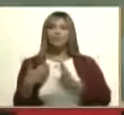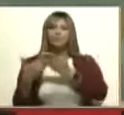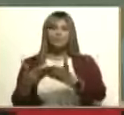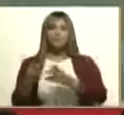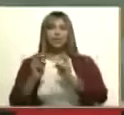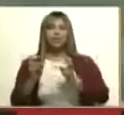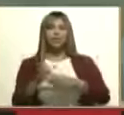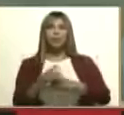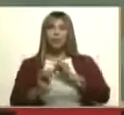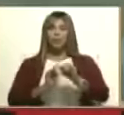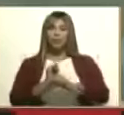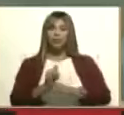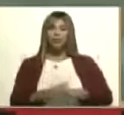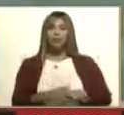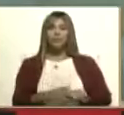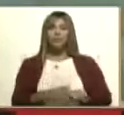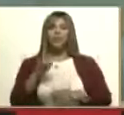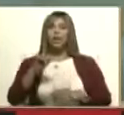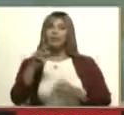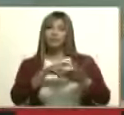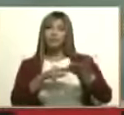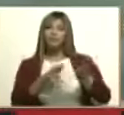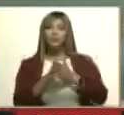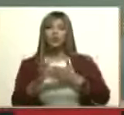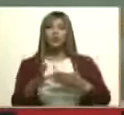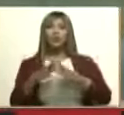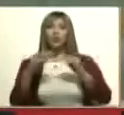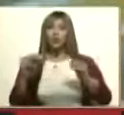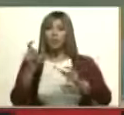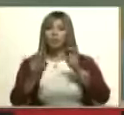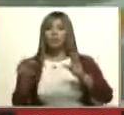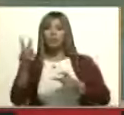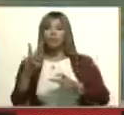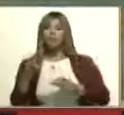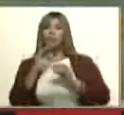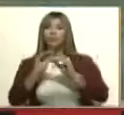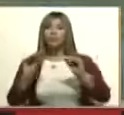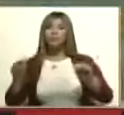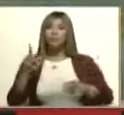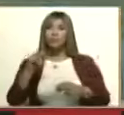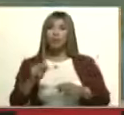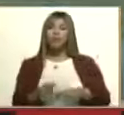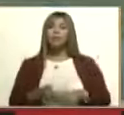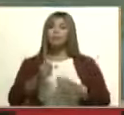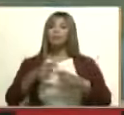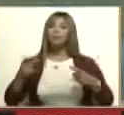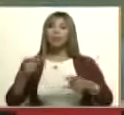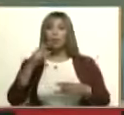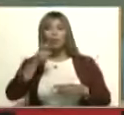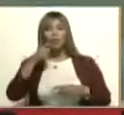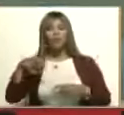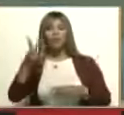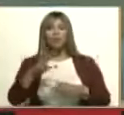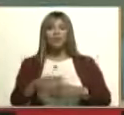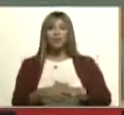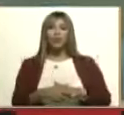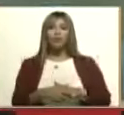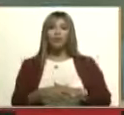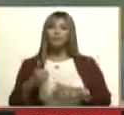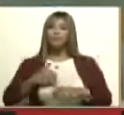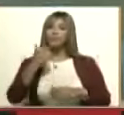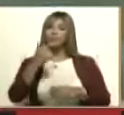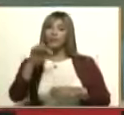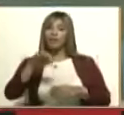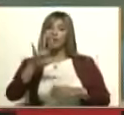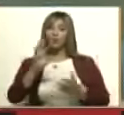ámbito internacional y esta lectura que tenemos donde todos los venezolanos estamos convocados y la gran mayoría del pueblo venezolano va a decir